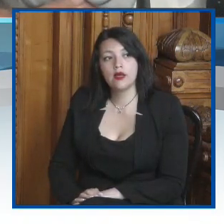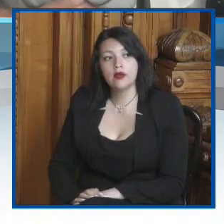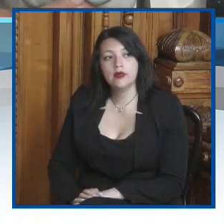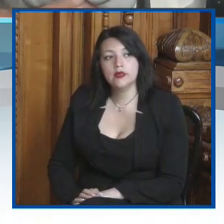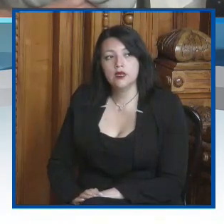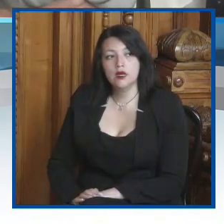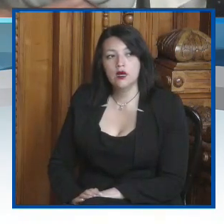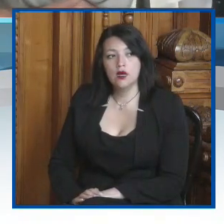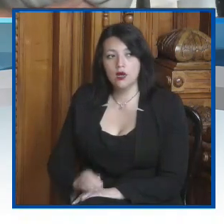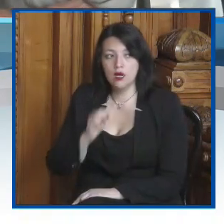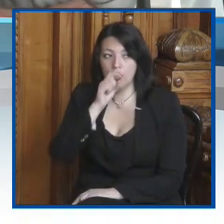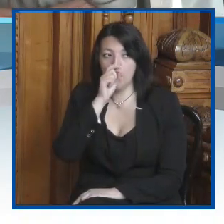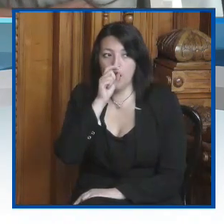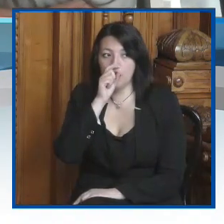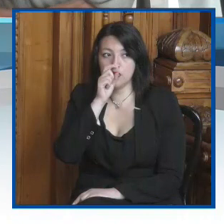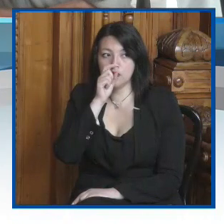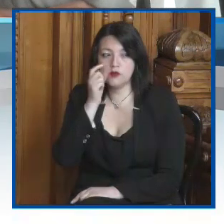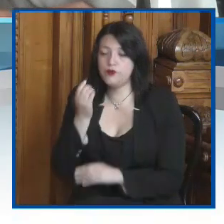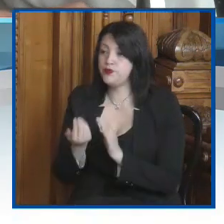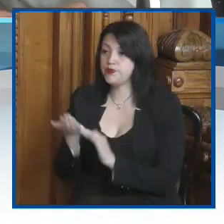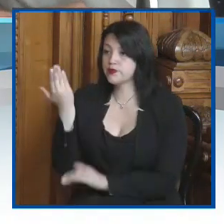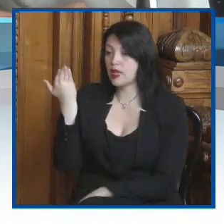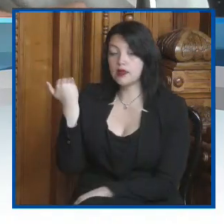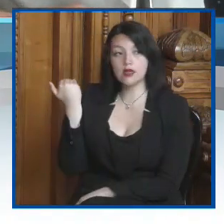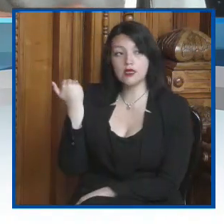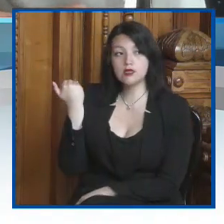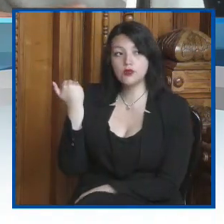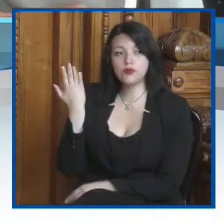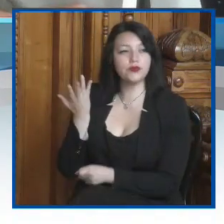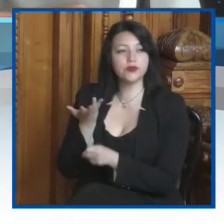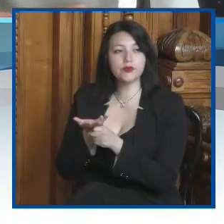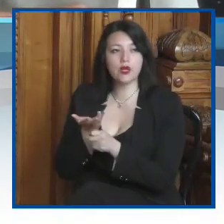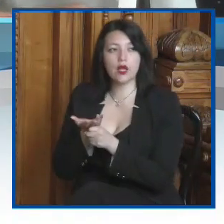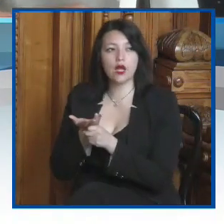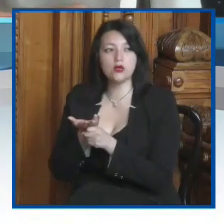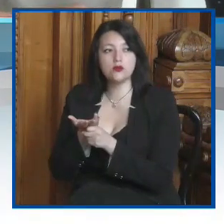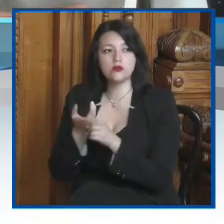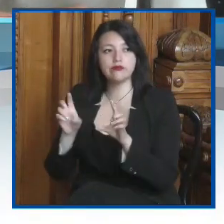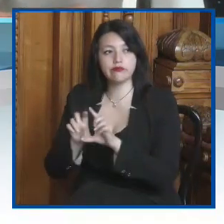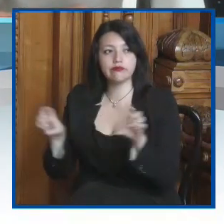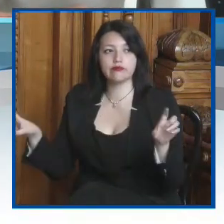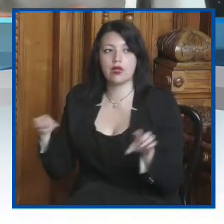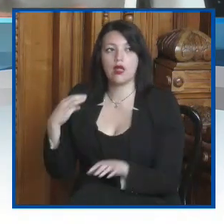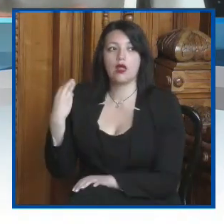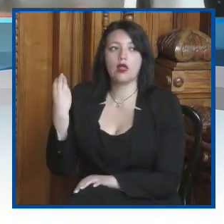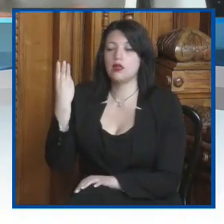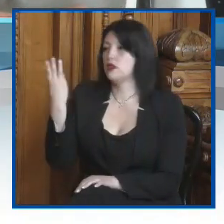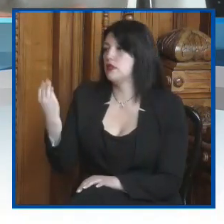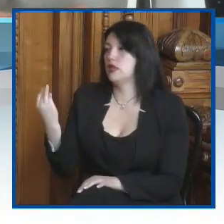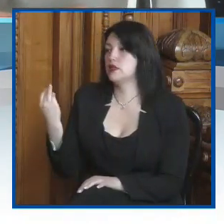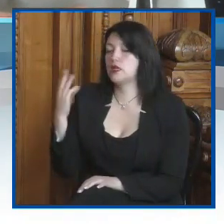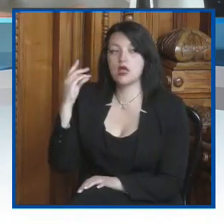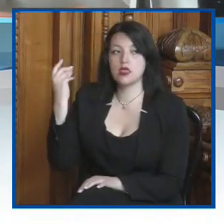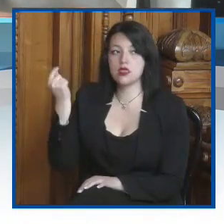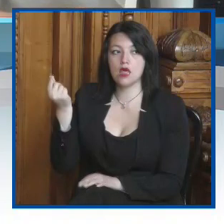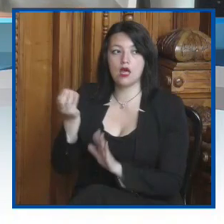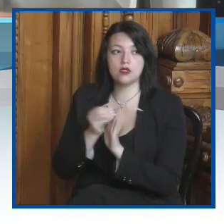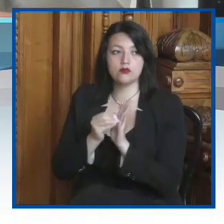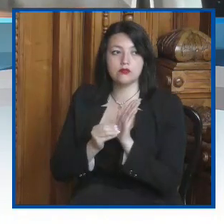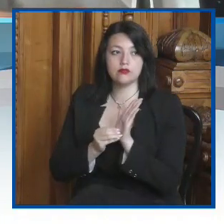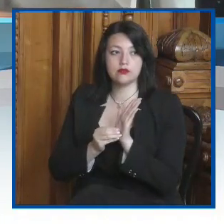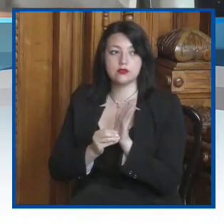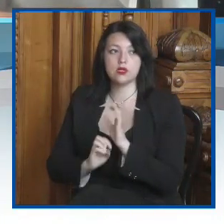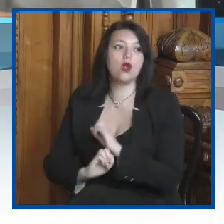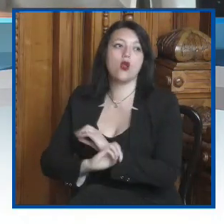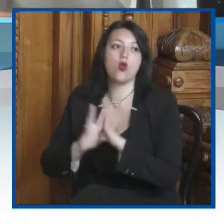Acá, por ejemplo, donde dice el antes, había en ese párrafo había tres ideas. Entonces, pauta de lenguaje